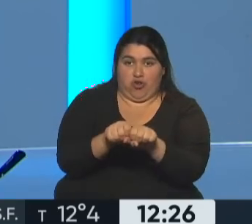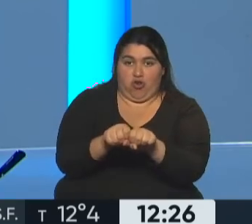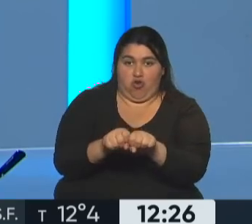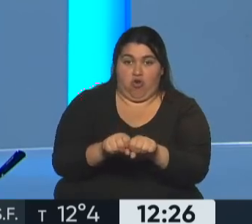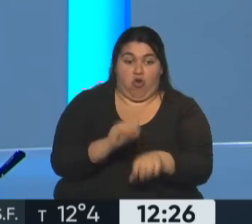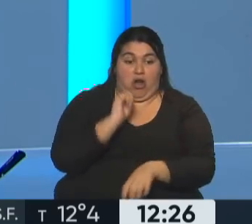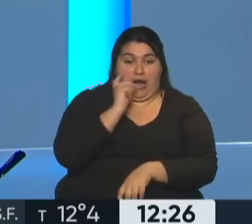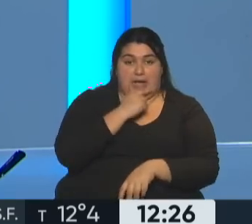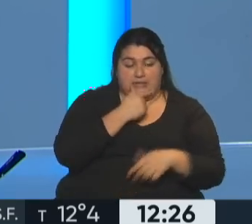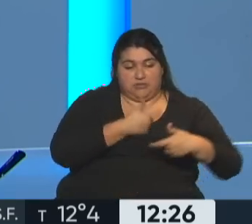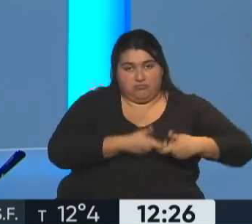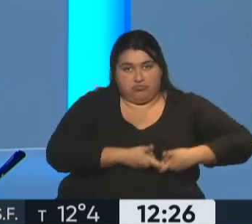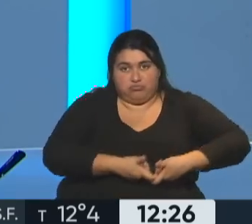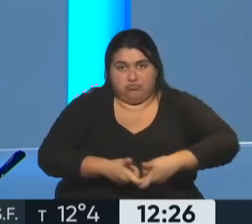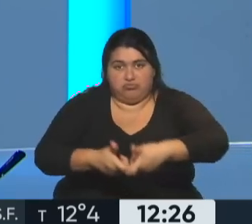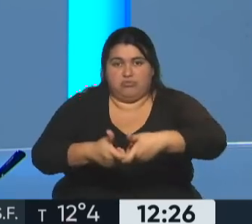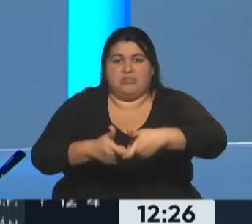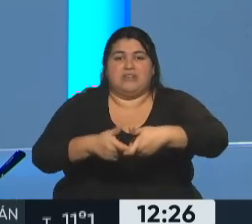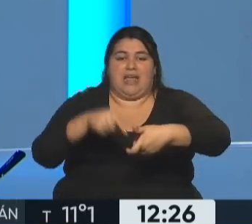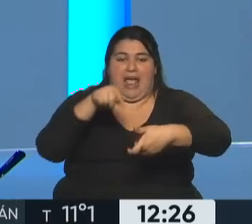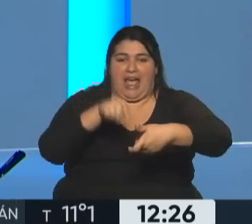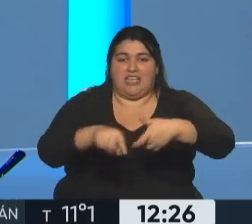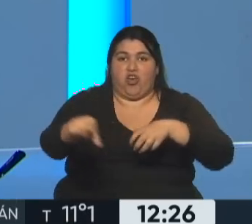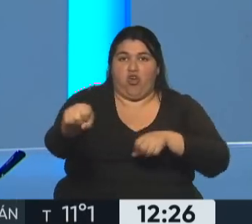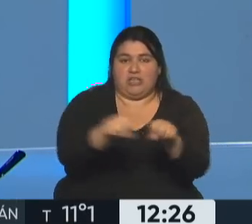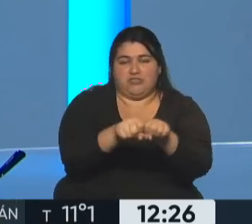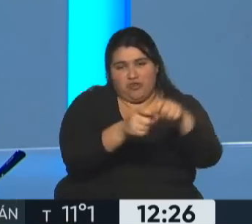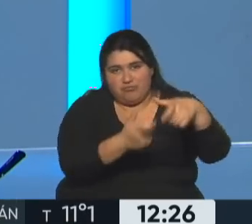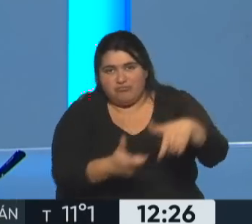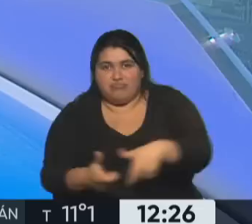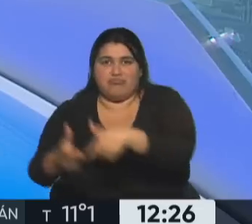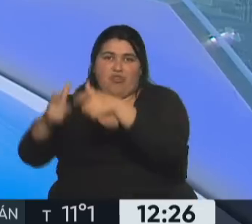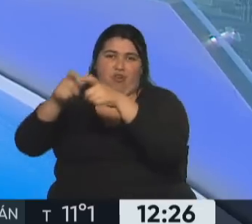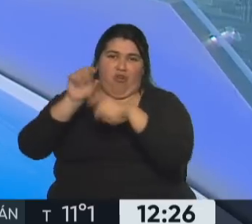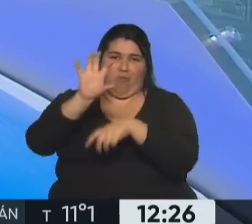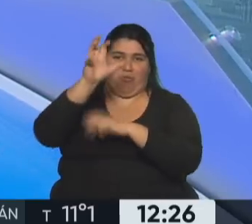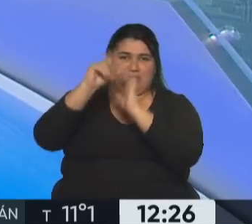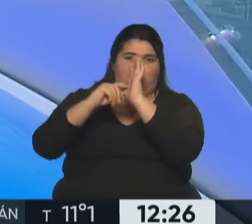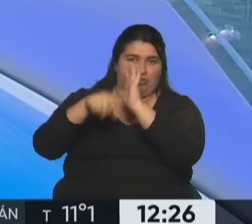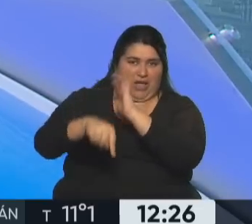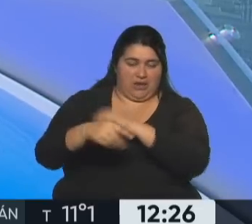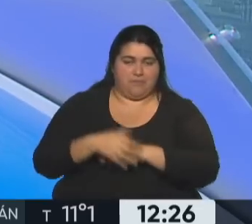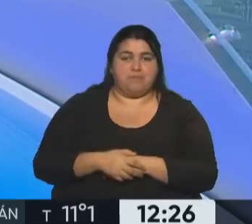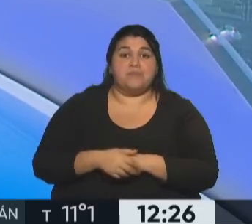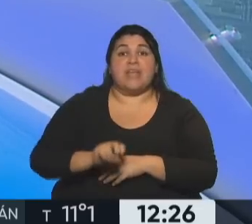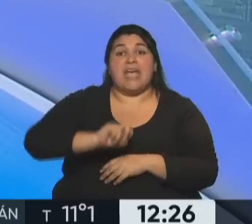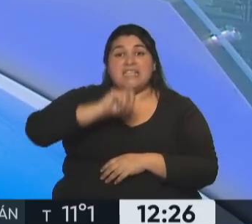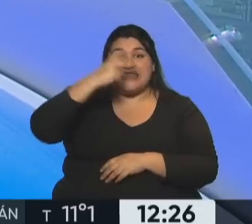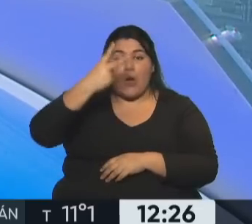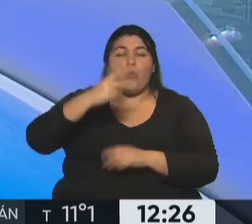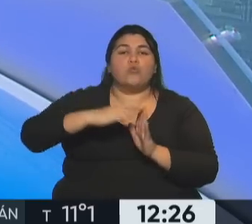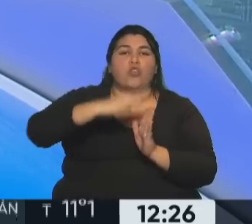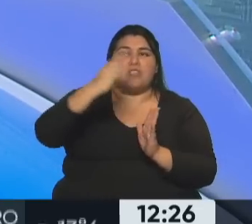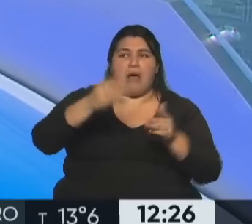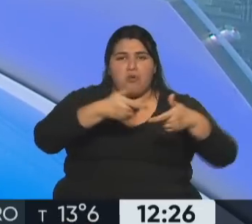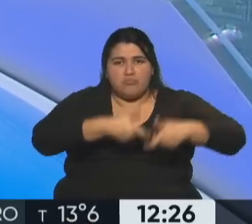y envía gas hacia el área metropolitana el resto del gasoducto sí que sí hacia el norte es el segundo tramo que lo